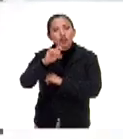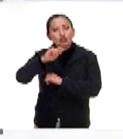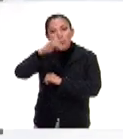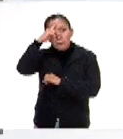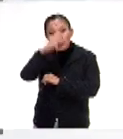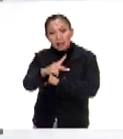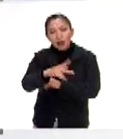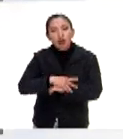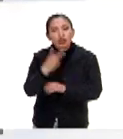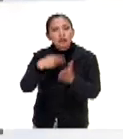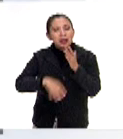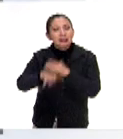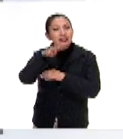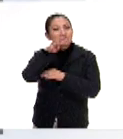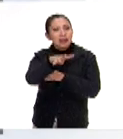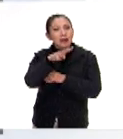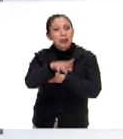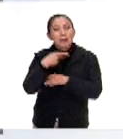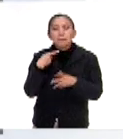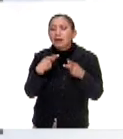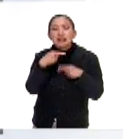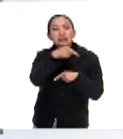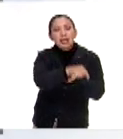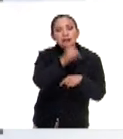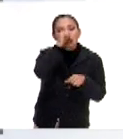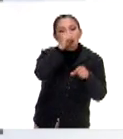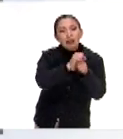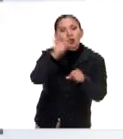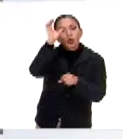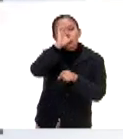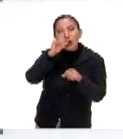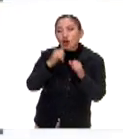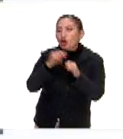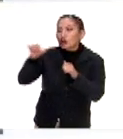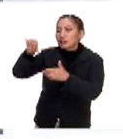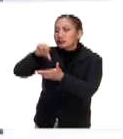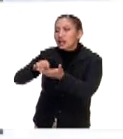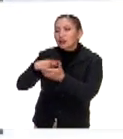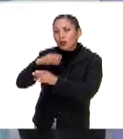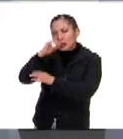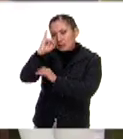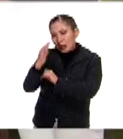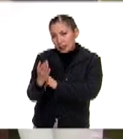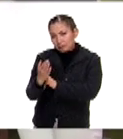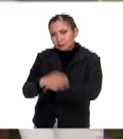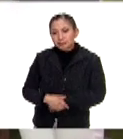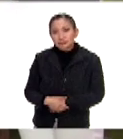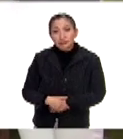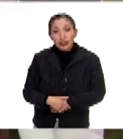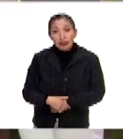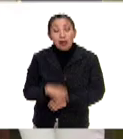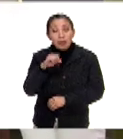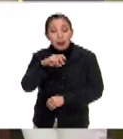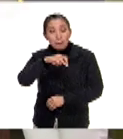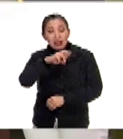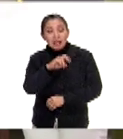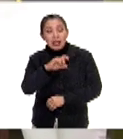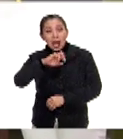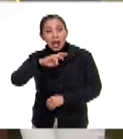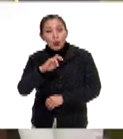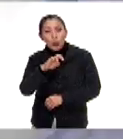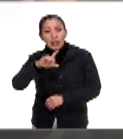Fotoméxico 2019, organizado por la Secretaría de Cultura a través del Centro de la Imagen. A decir de Marisol